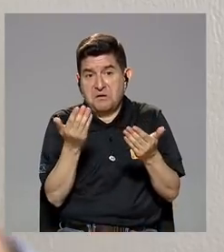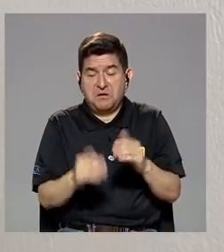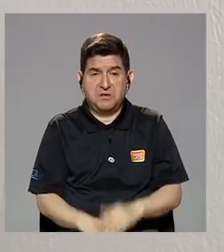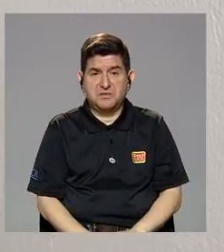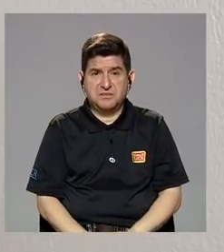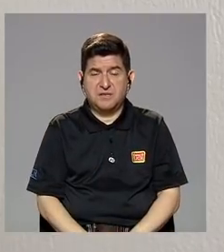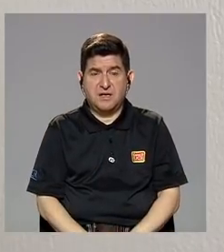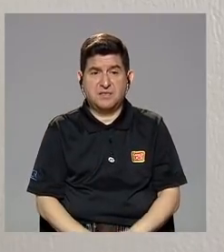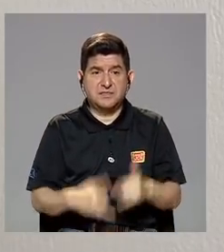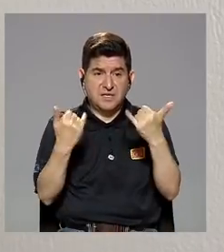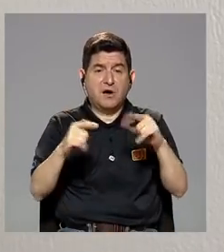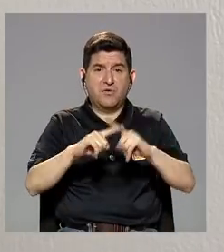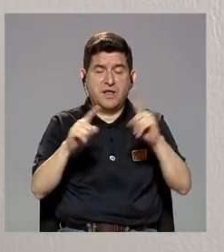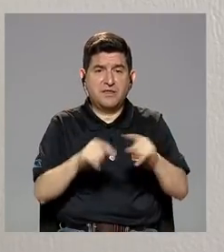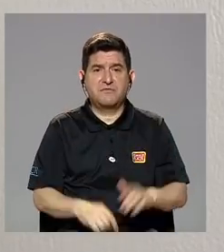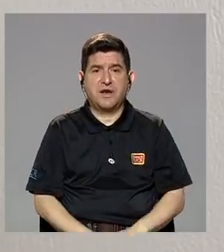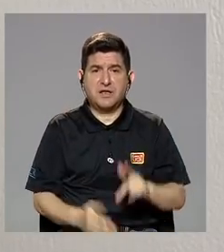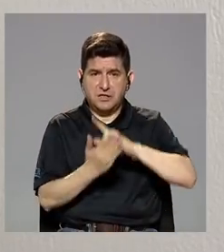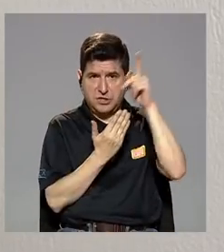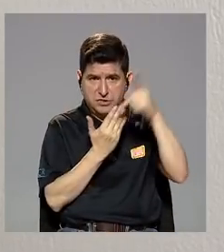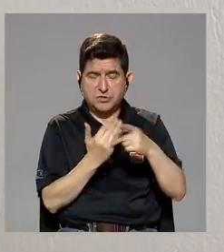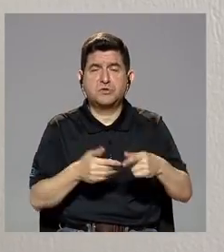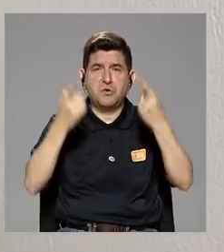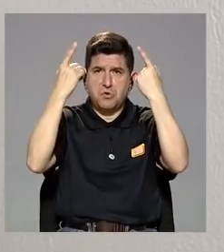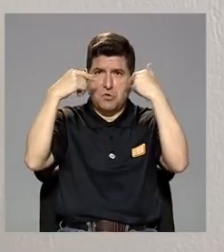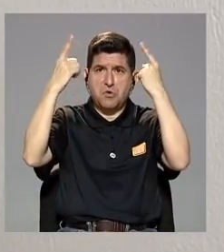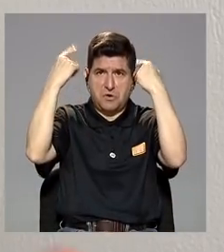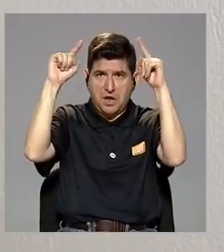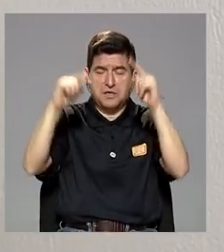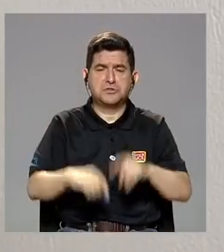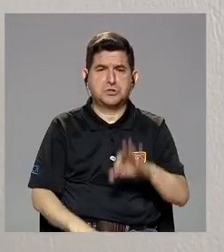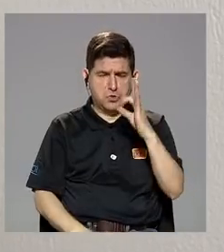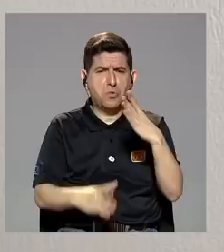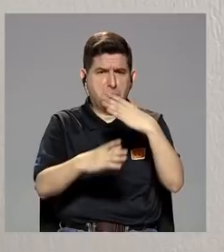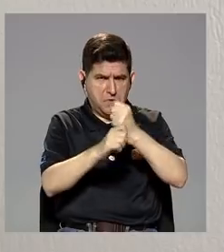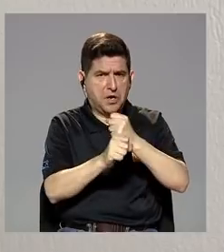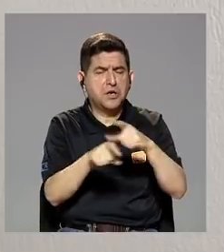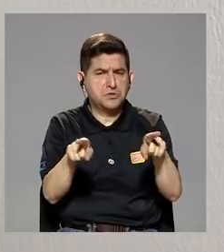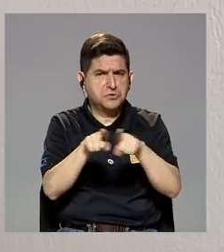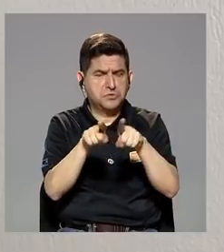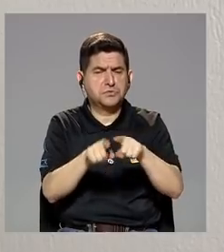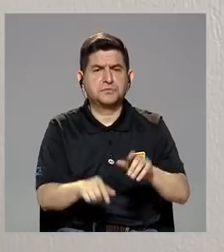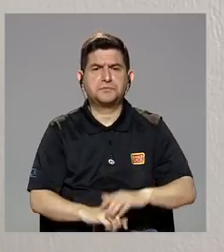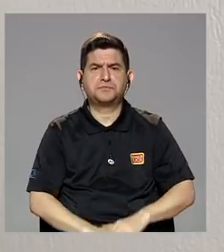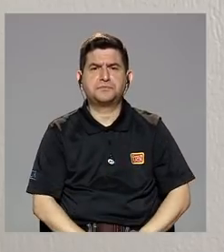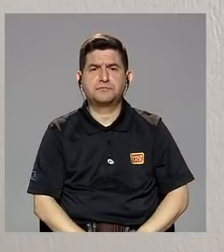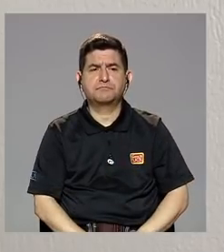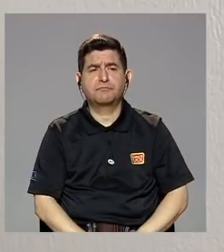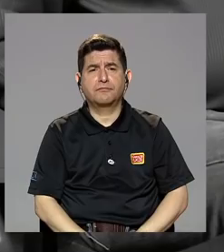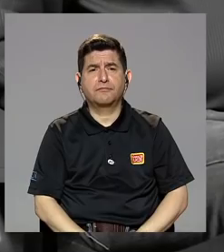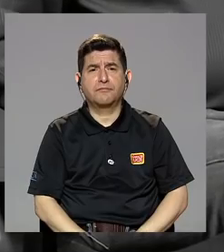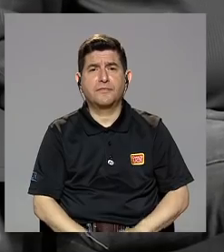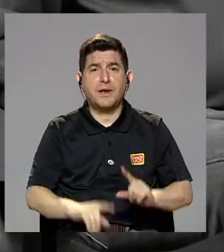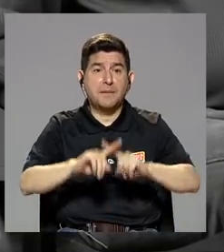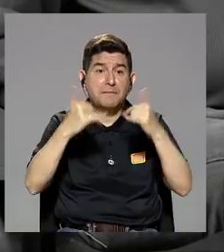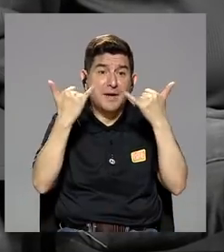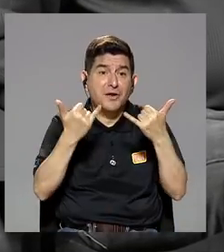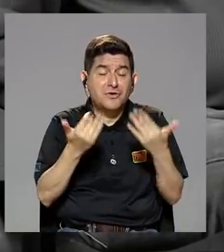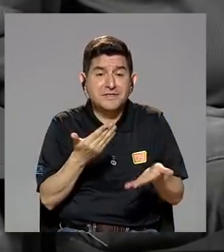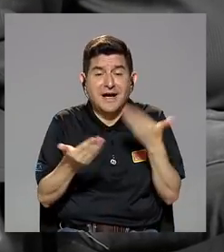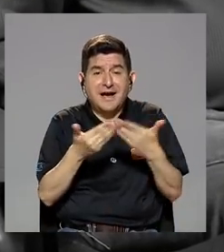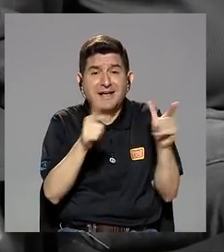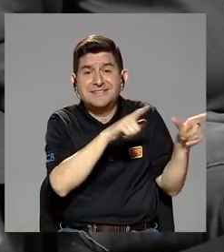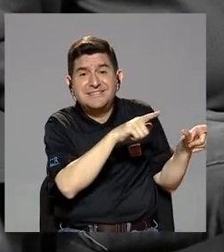formatos que han tenido bastante éxito en cuanto a público porque están muy bien hechos además podrían porque vienen hecho